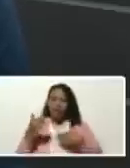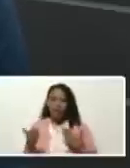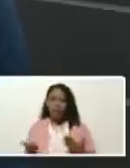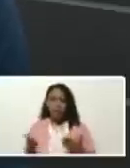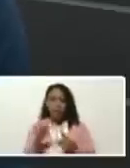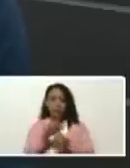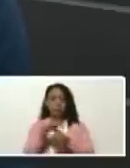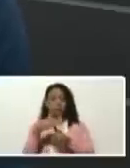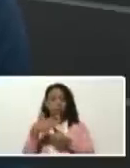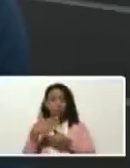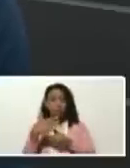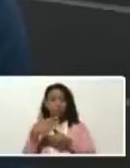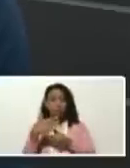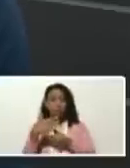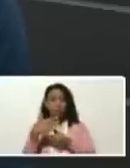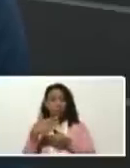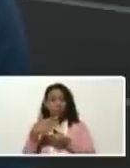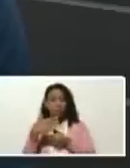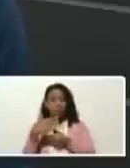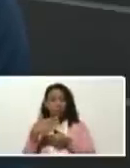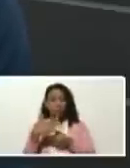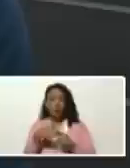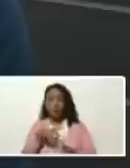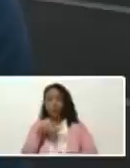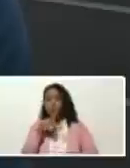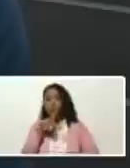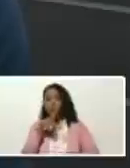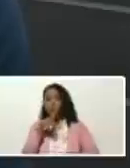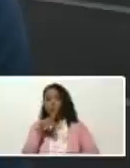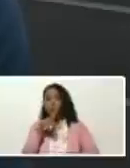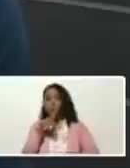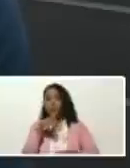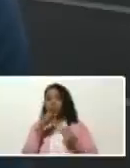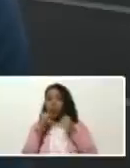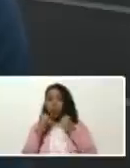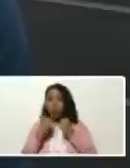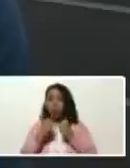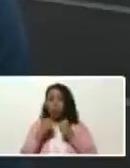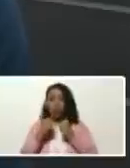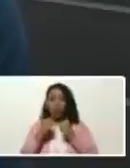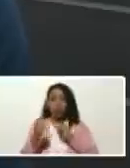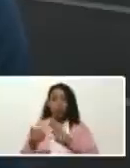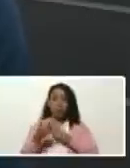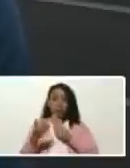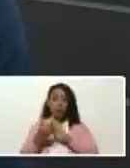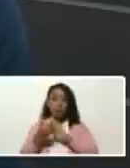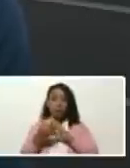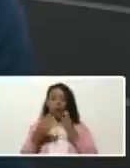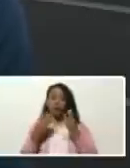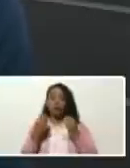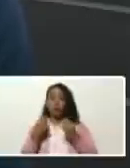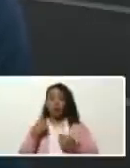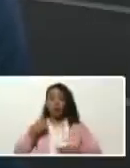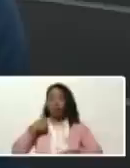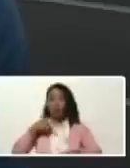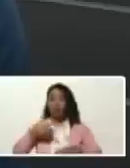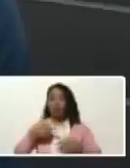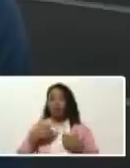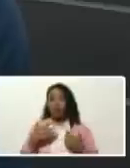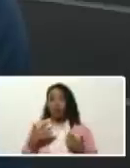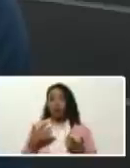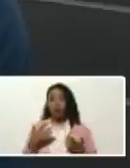situaciones de gravísimas consecuencias hubieran podido haber tenido de